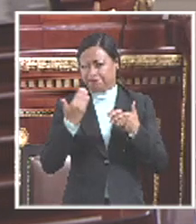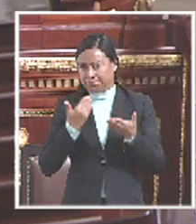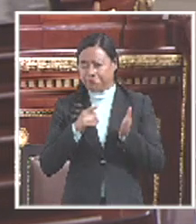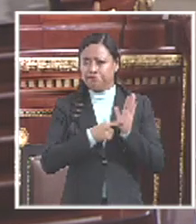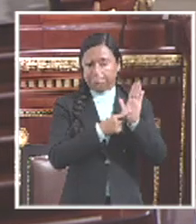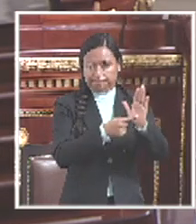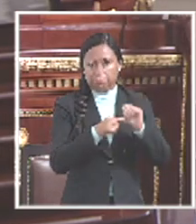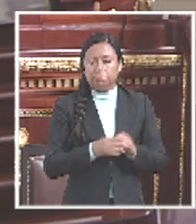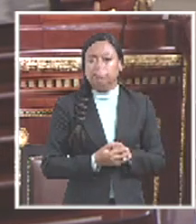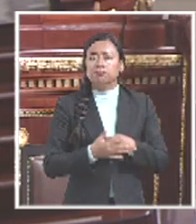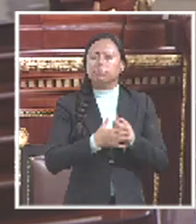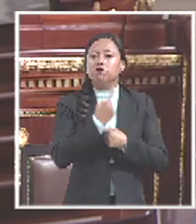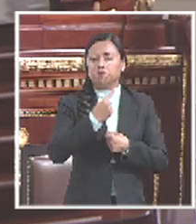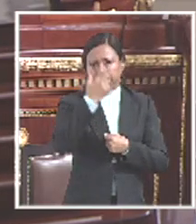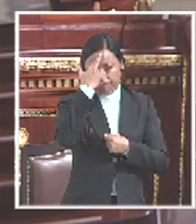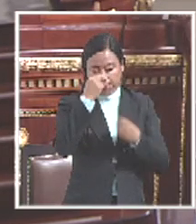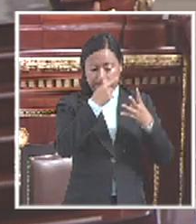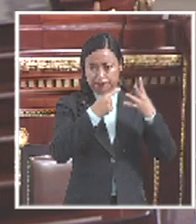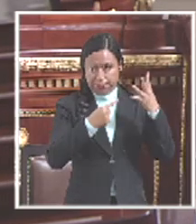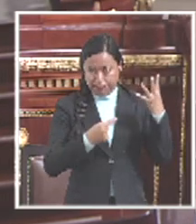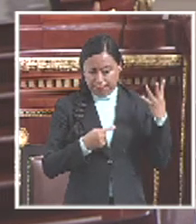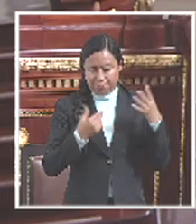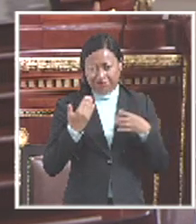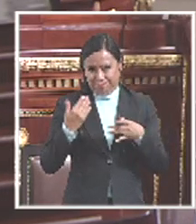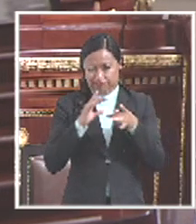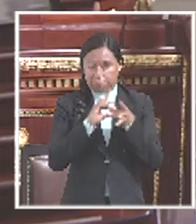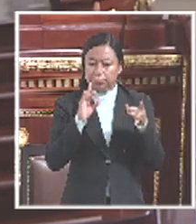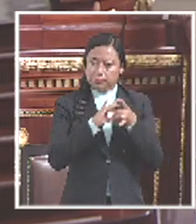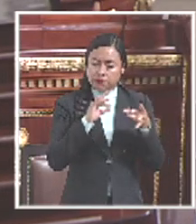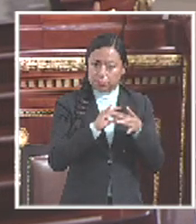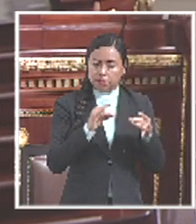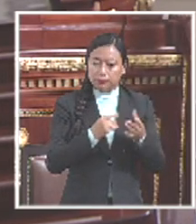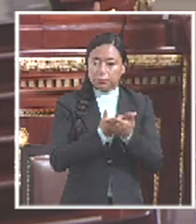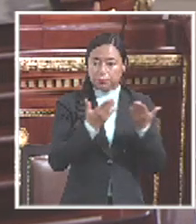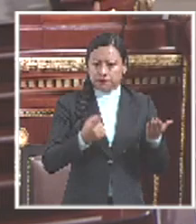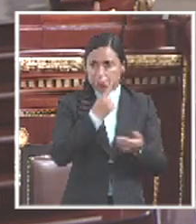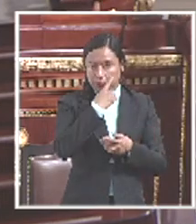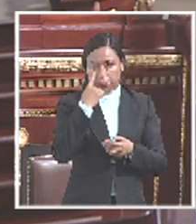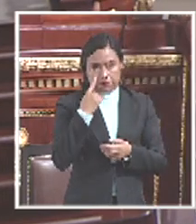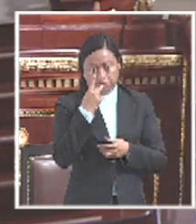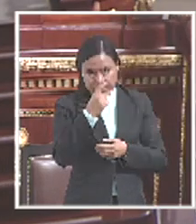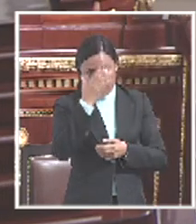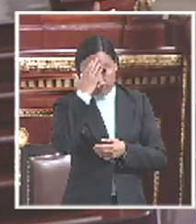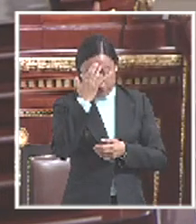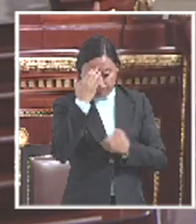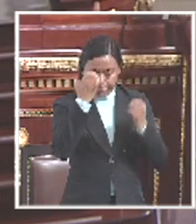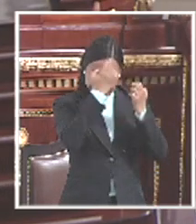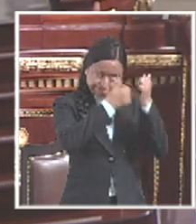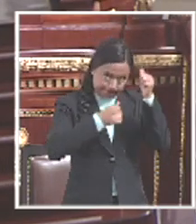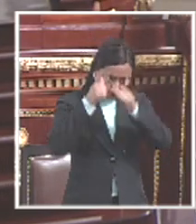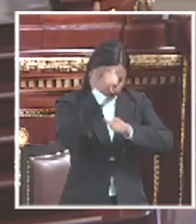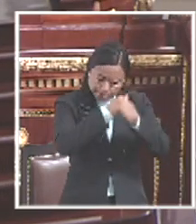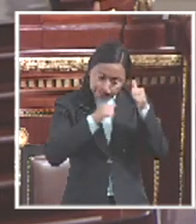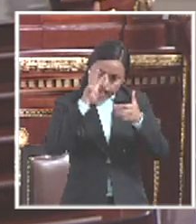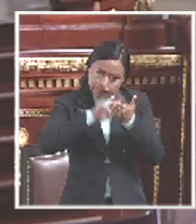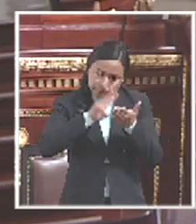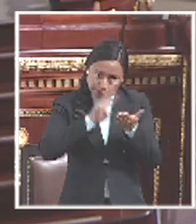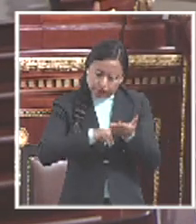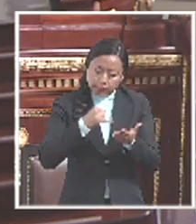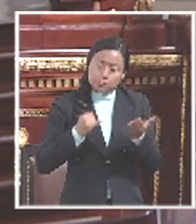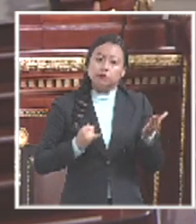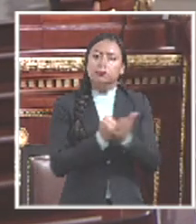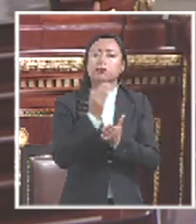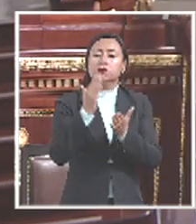Por los razonamientos y argumentos presentados anteriormente, someto al conocimiento, análisis, valoración y